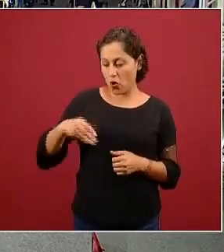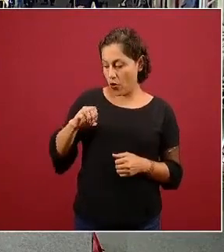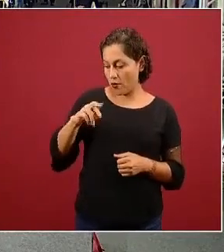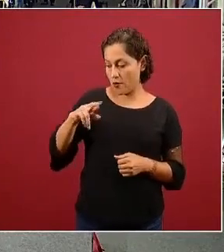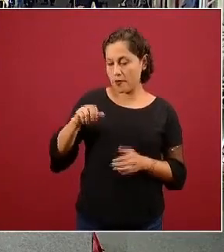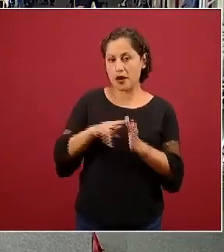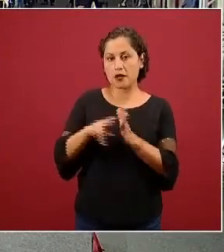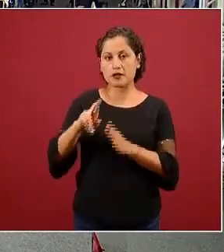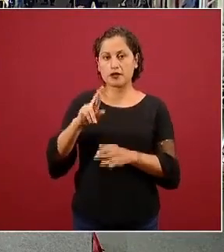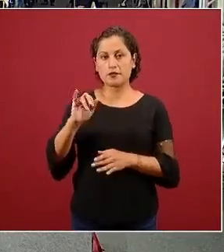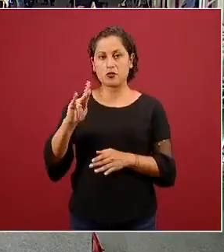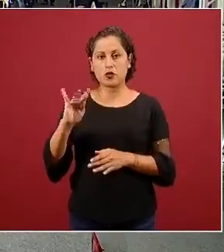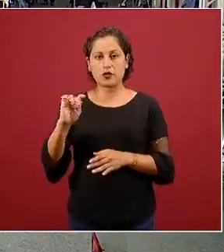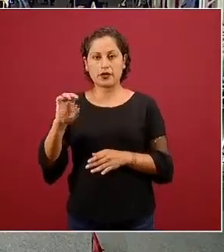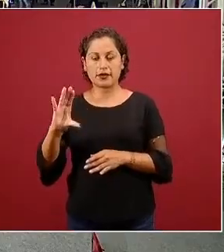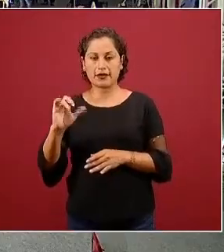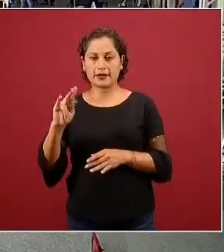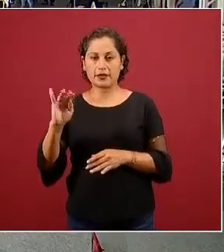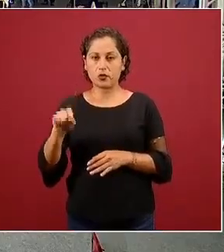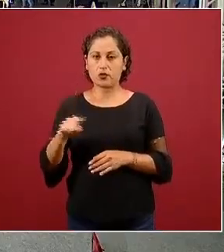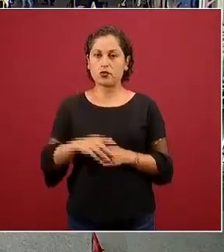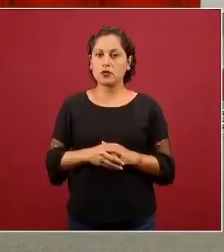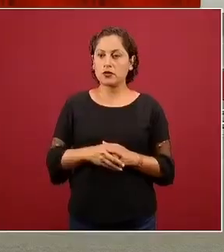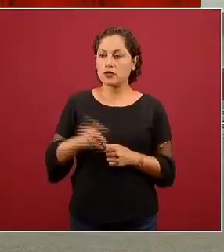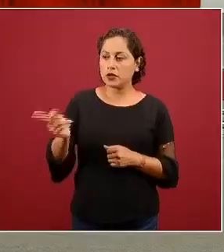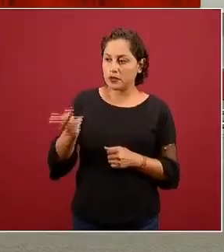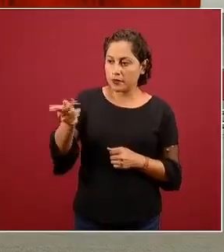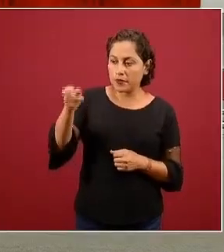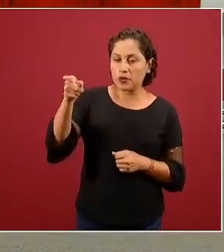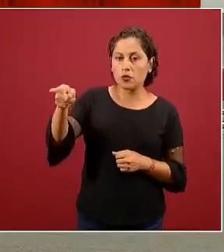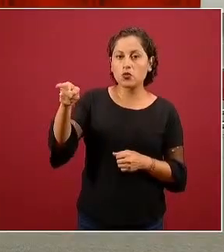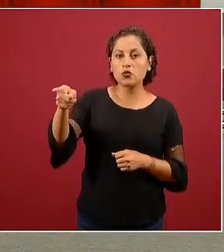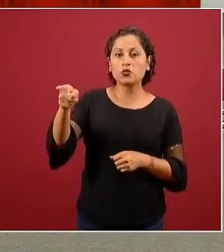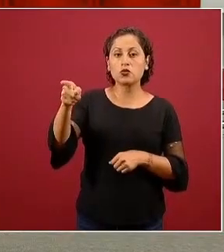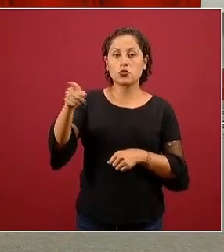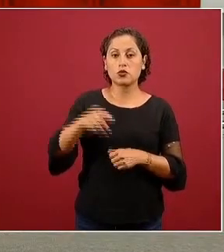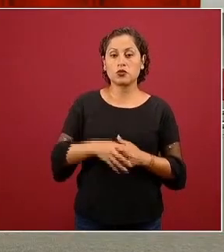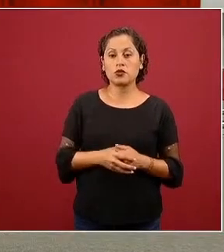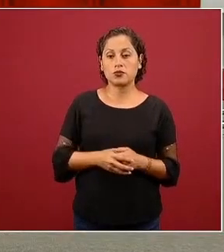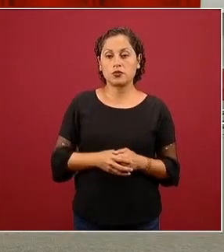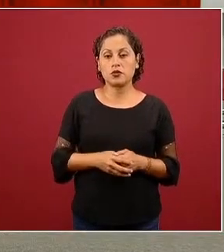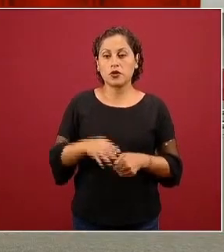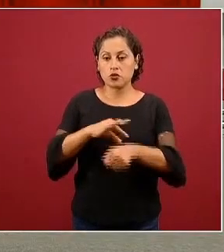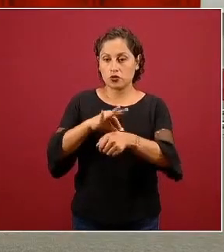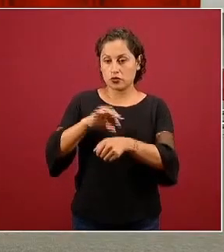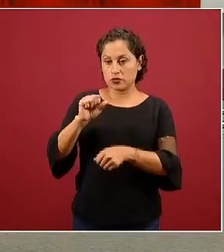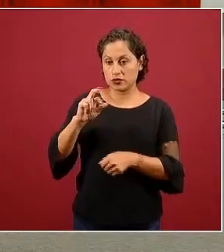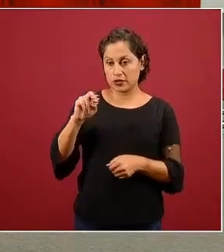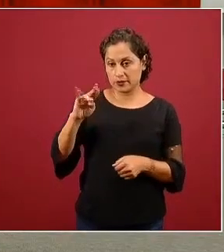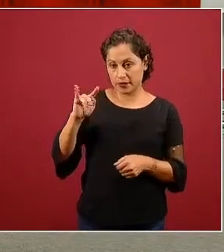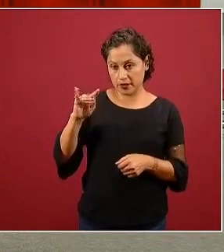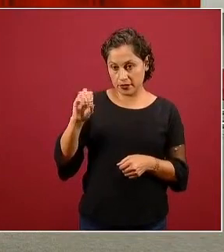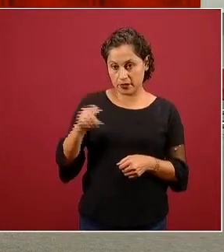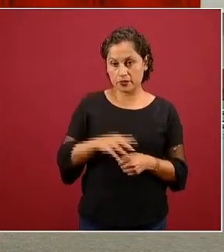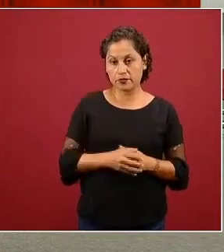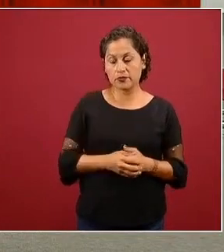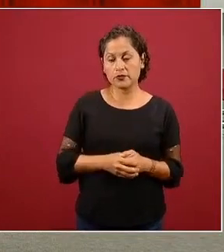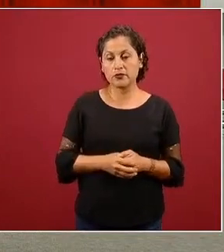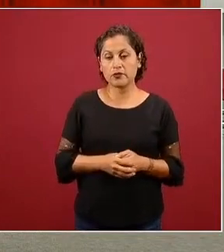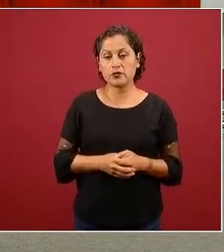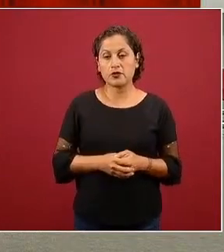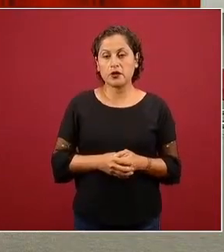Crítico, con sendas preguntas para ustedes. Para el doctor Sarmiento, si el Estado mexicano tiene datos del incremento de este tipo